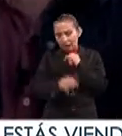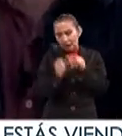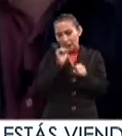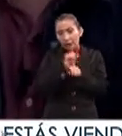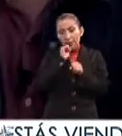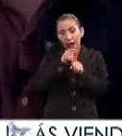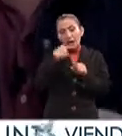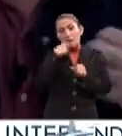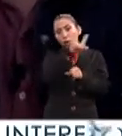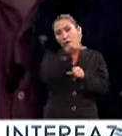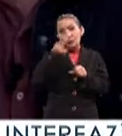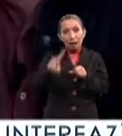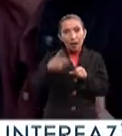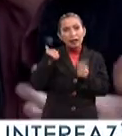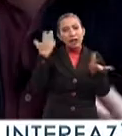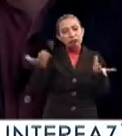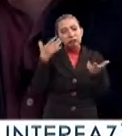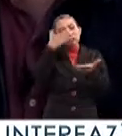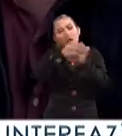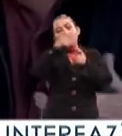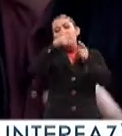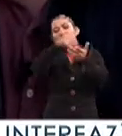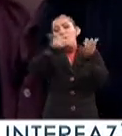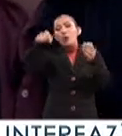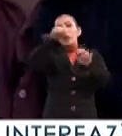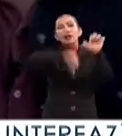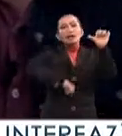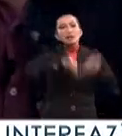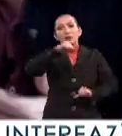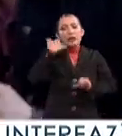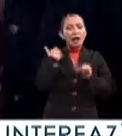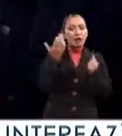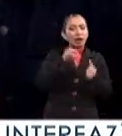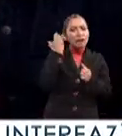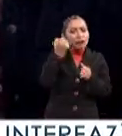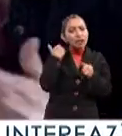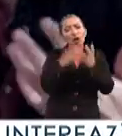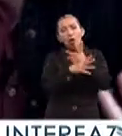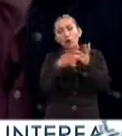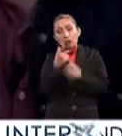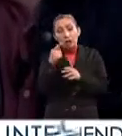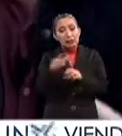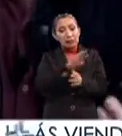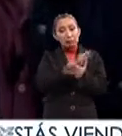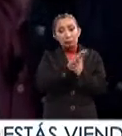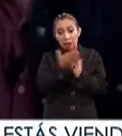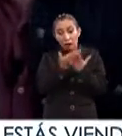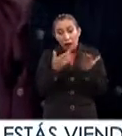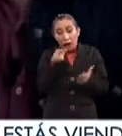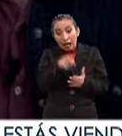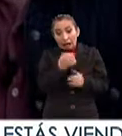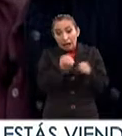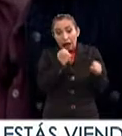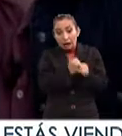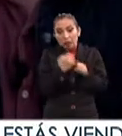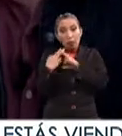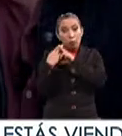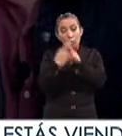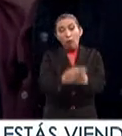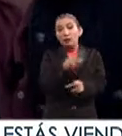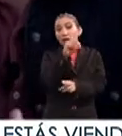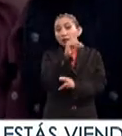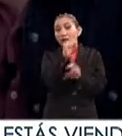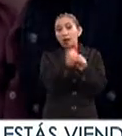todas las extensiones durante la semana en las tenencias y en otros lugares y las actividades académicas. Entonces realmente convierte o ha convertido este año en el aniversario